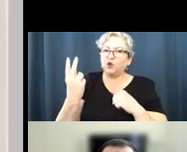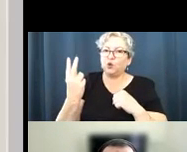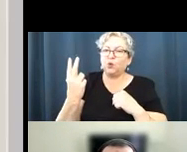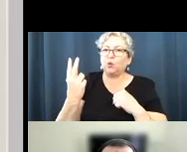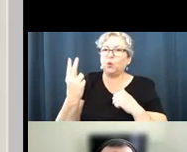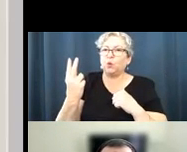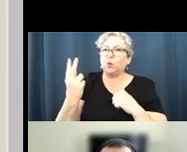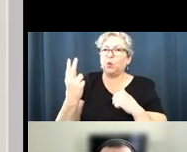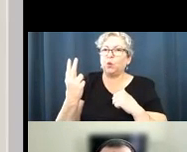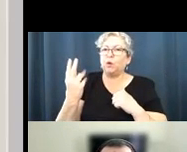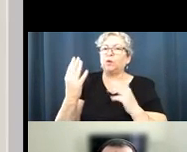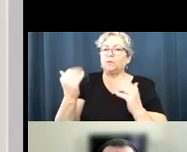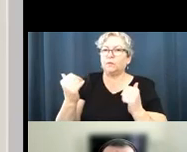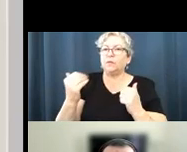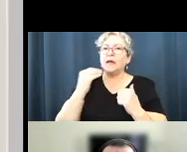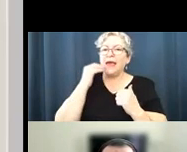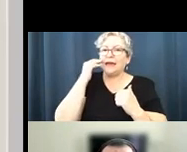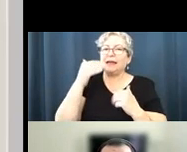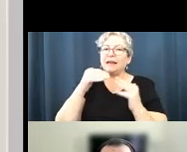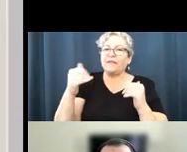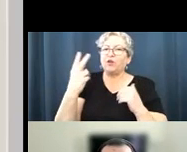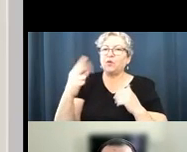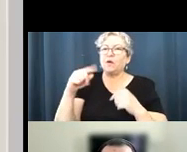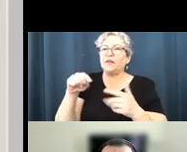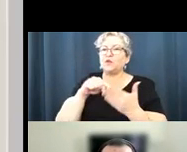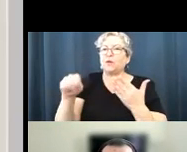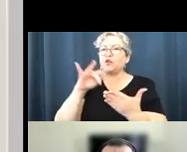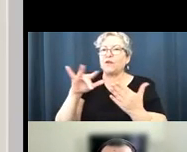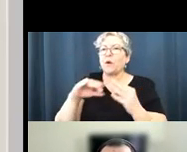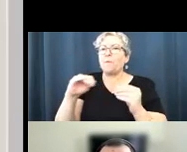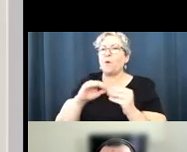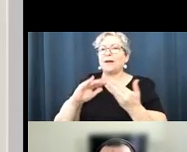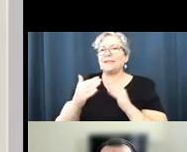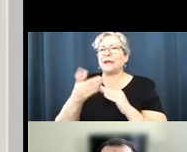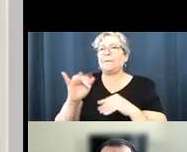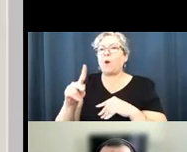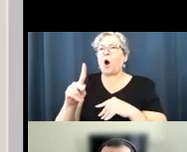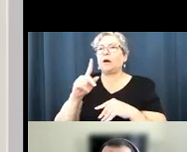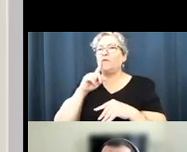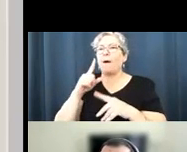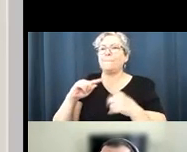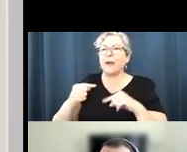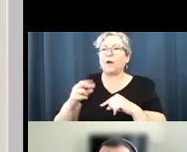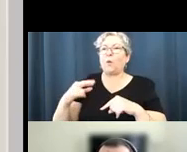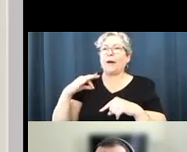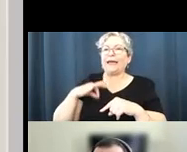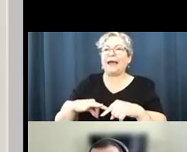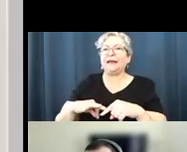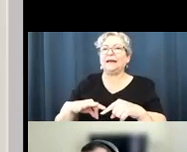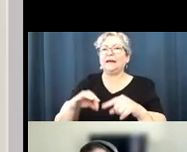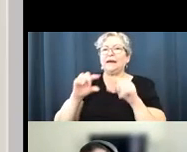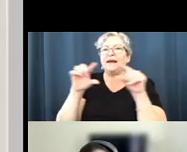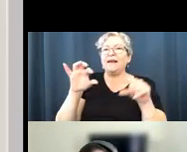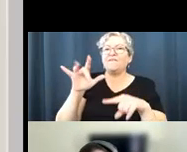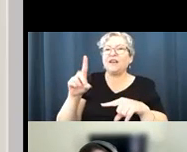es un título. Así que vamos a seguir. Entonces aquí dice el título número 2, el survey de esta semana, más parques.